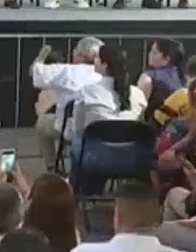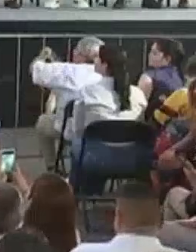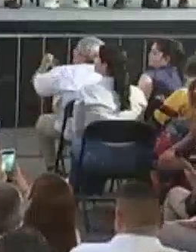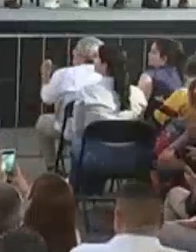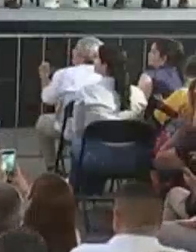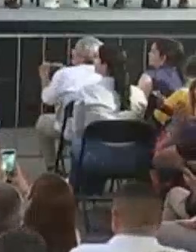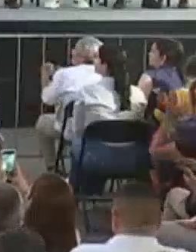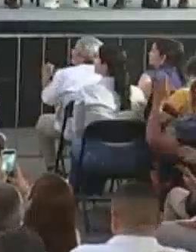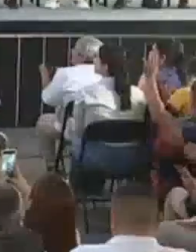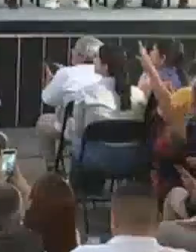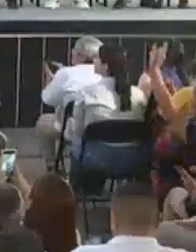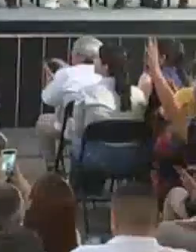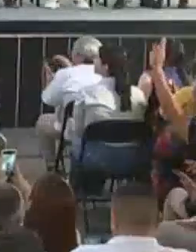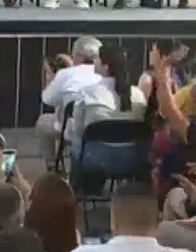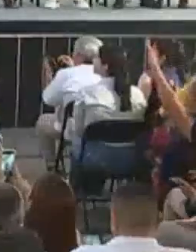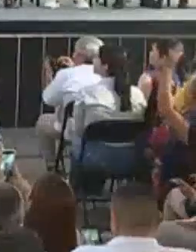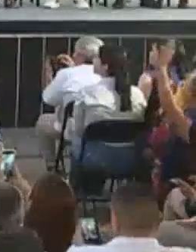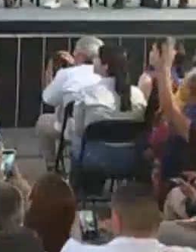Muchas gracias.